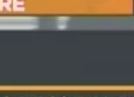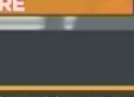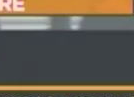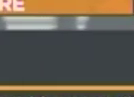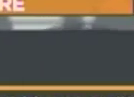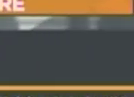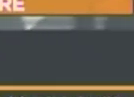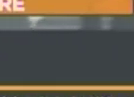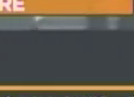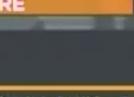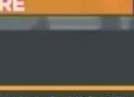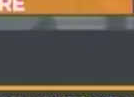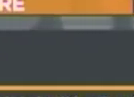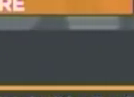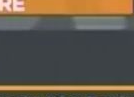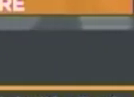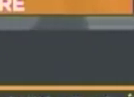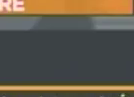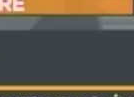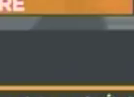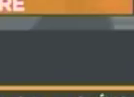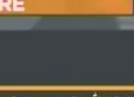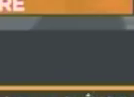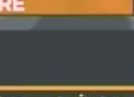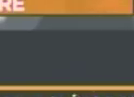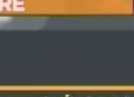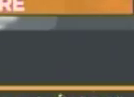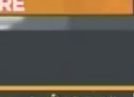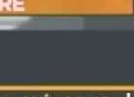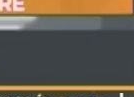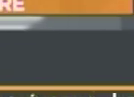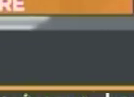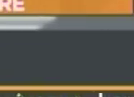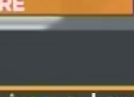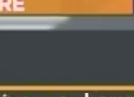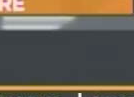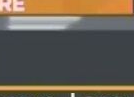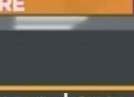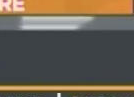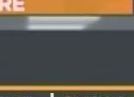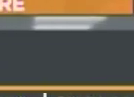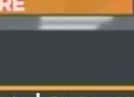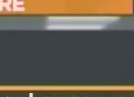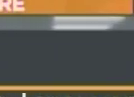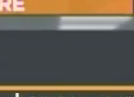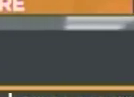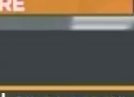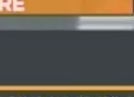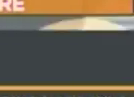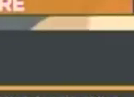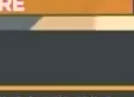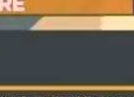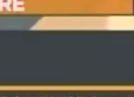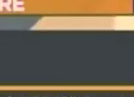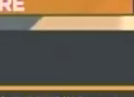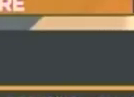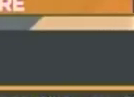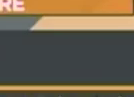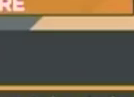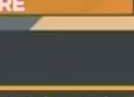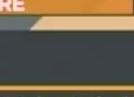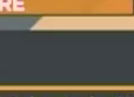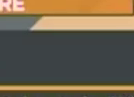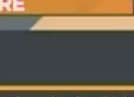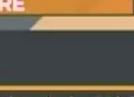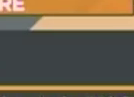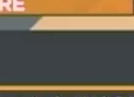desde sus dolores, porque andaba muy adolorido ese día, muy adolorido, dijo algo